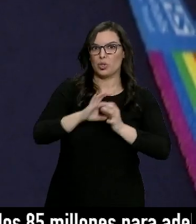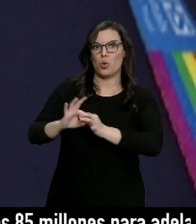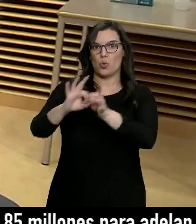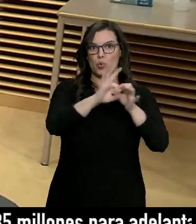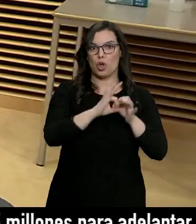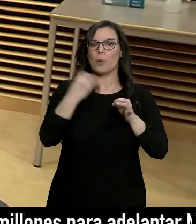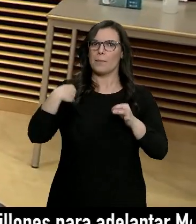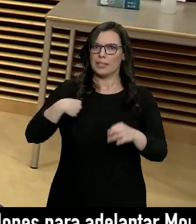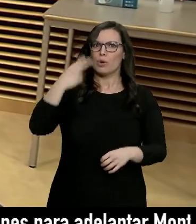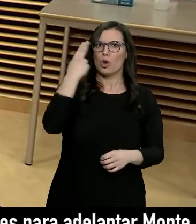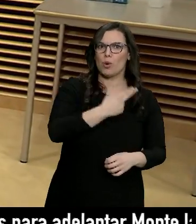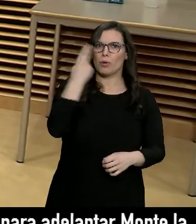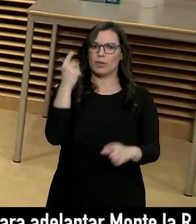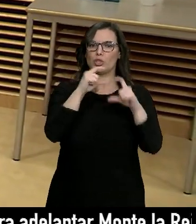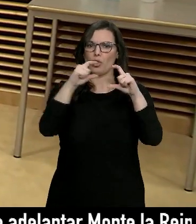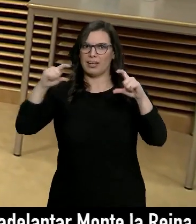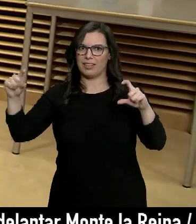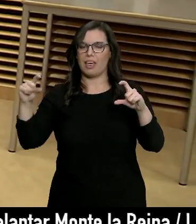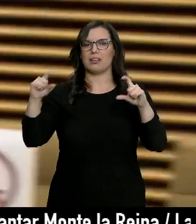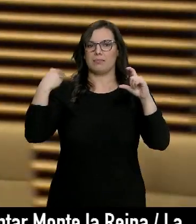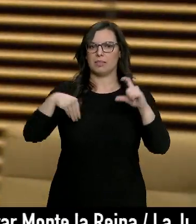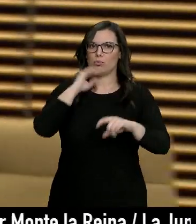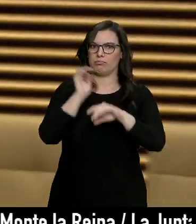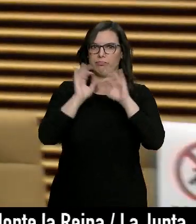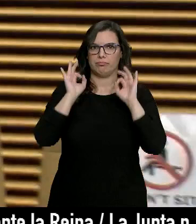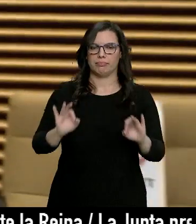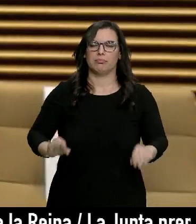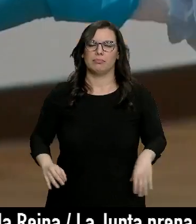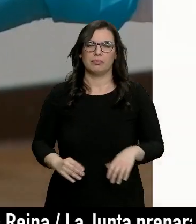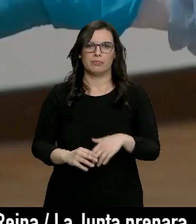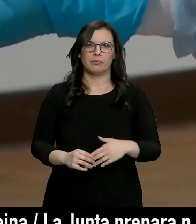las cantidades que hayan contratado.